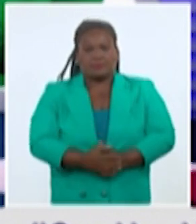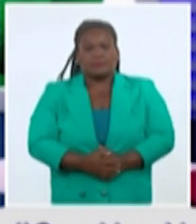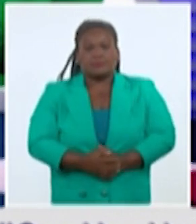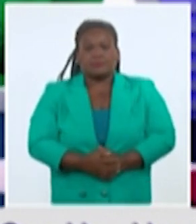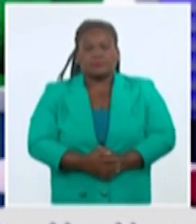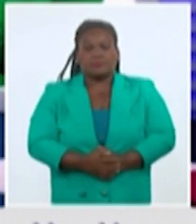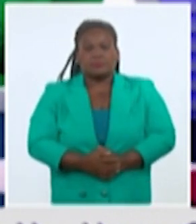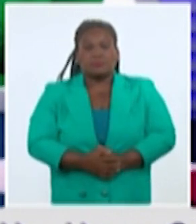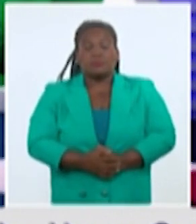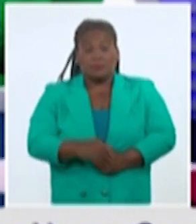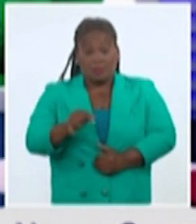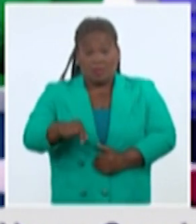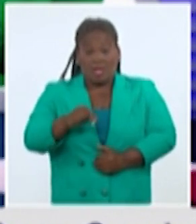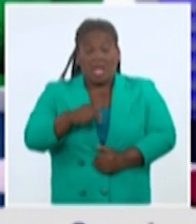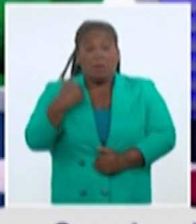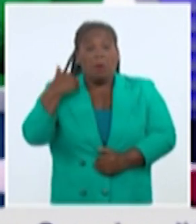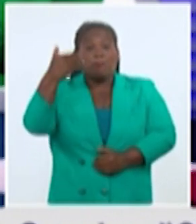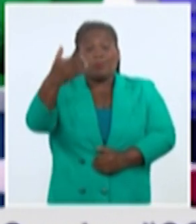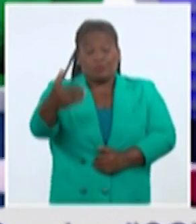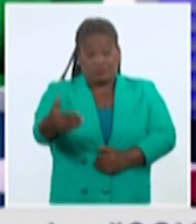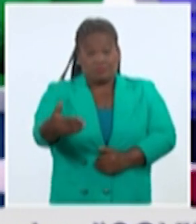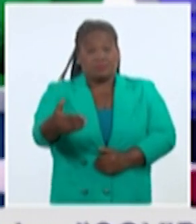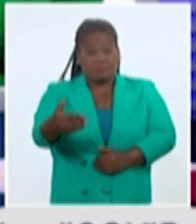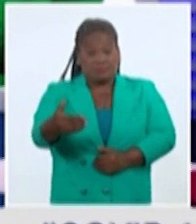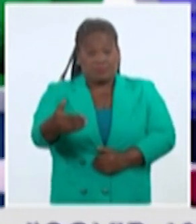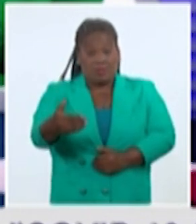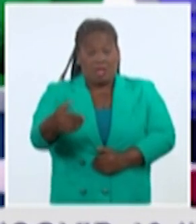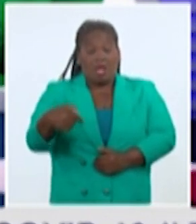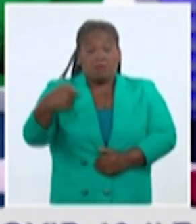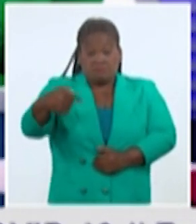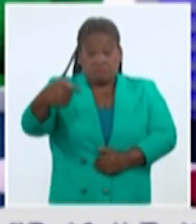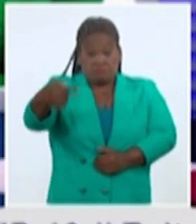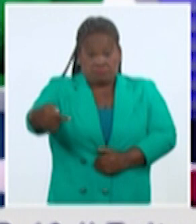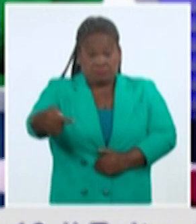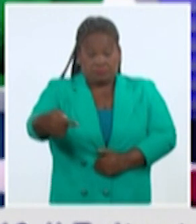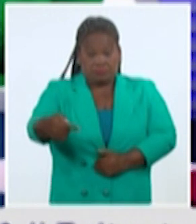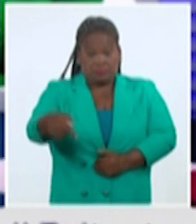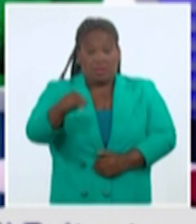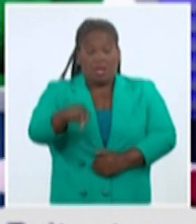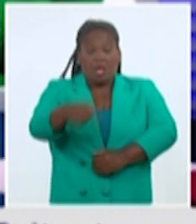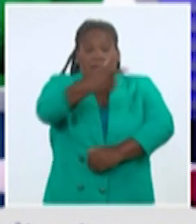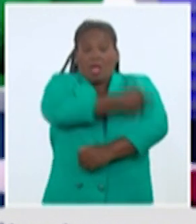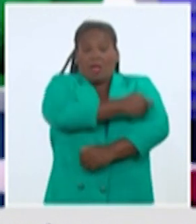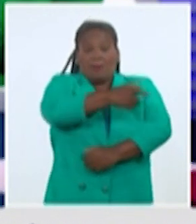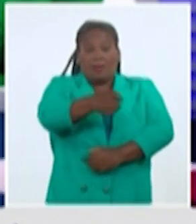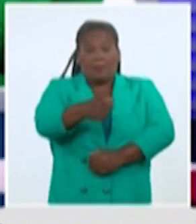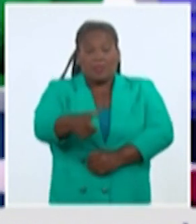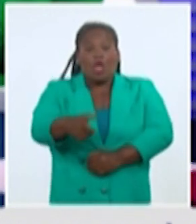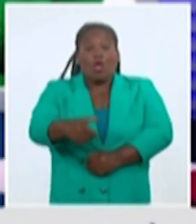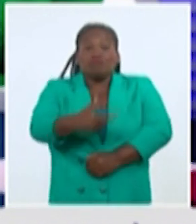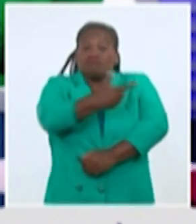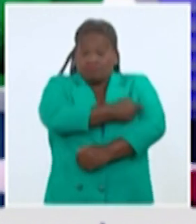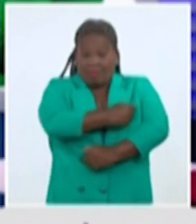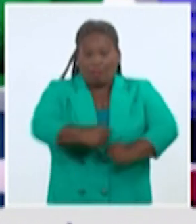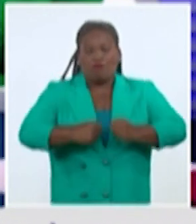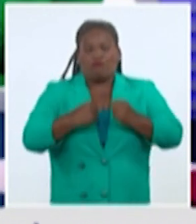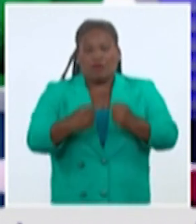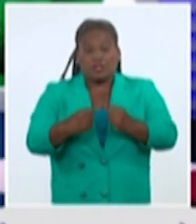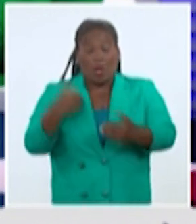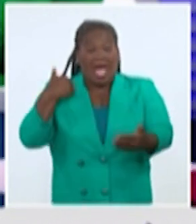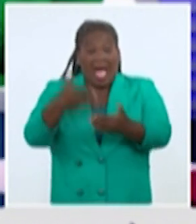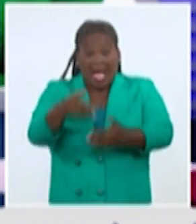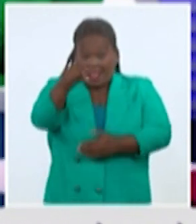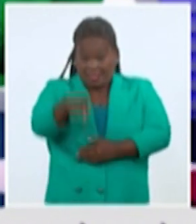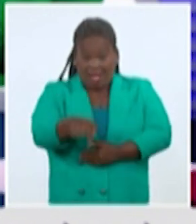país porque bueno, nos hemos proyectado en que próximamente estaremos aplicando dosis de refuerzo. Pero hasta este momento, en el